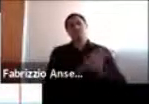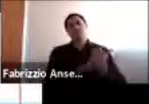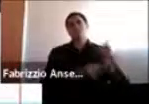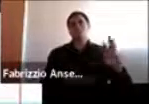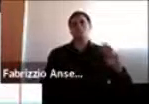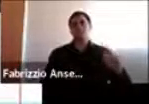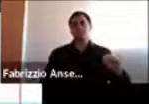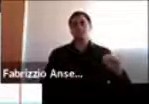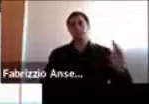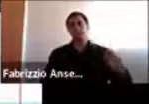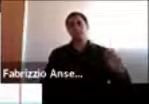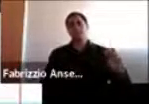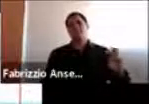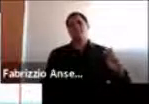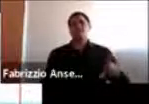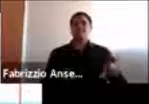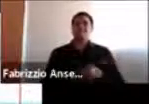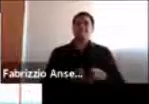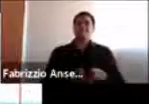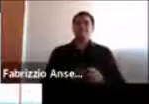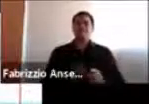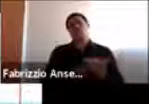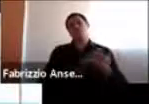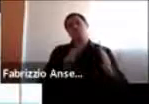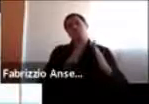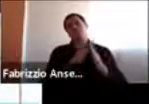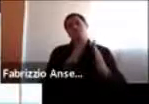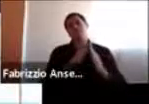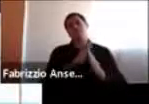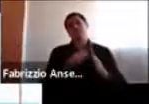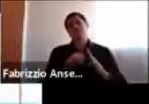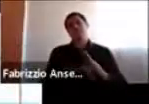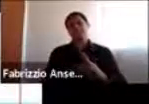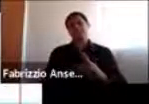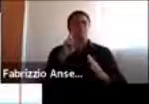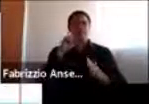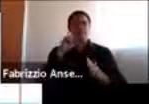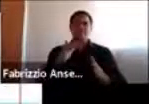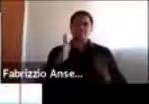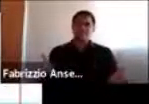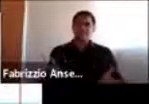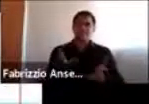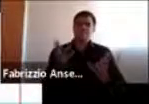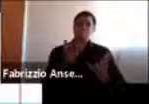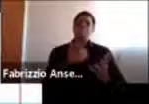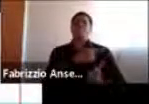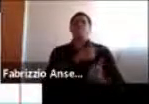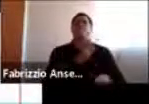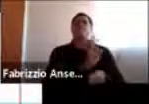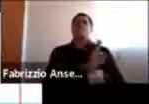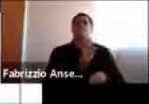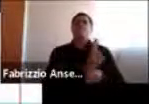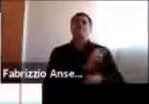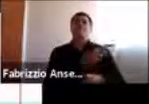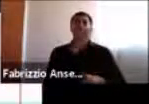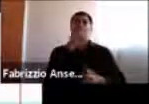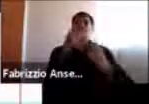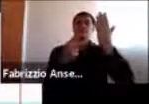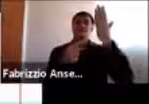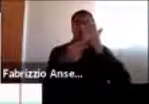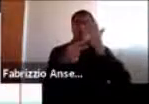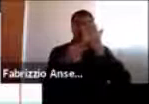hermano porque estamos encerrados en la casa pero que en general se promueve o se habla del profesor la tecnología que en el caso